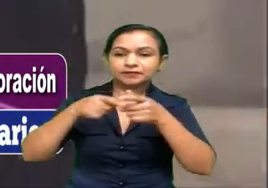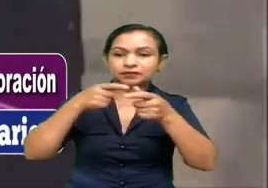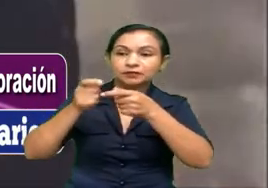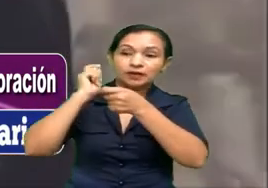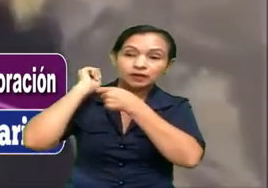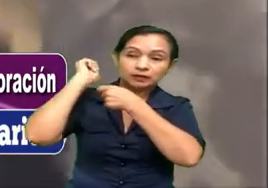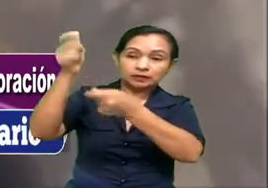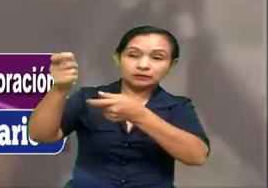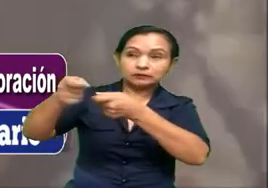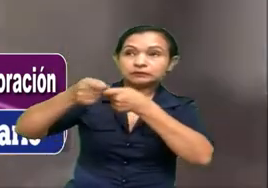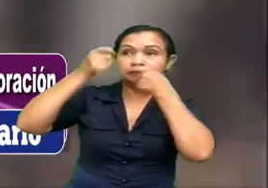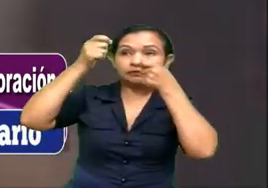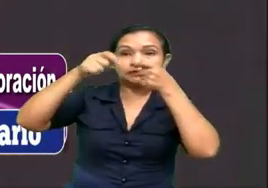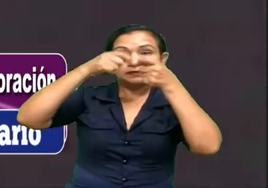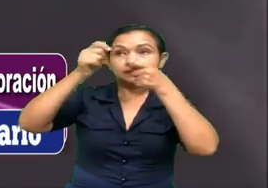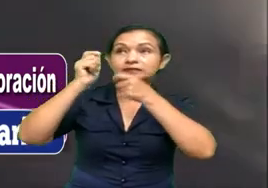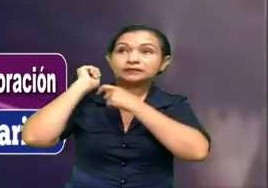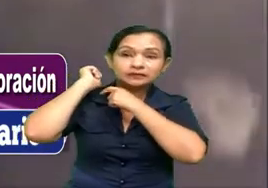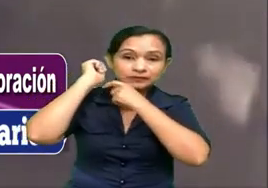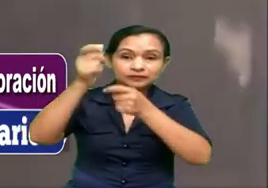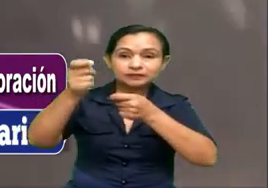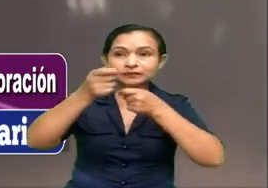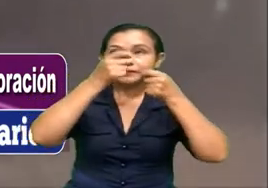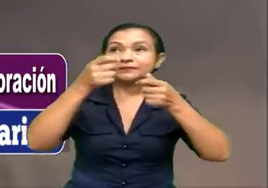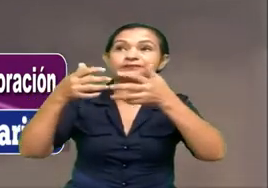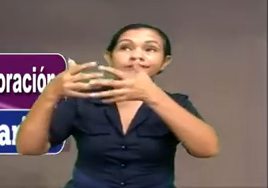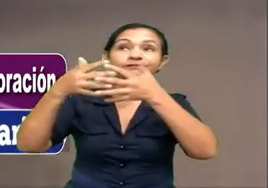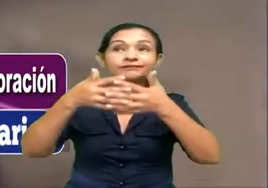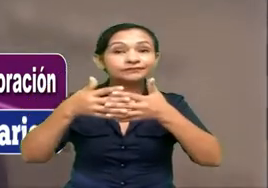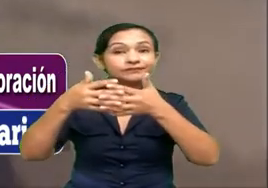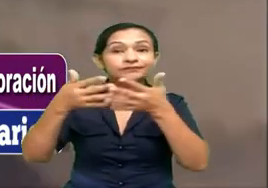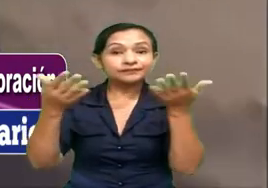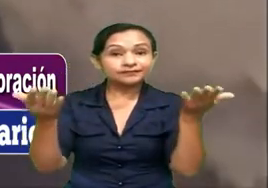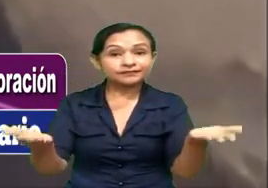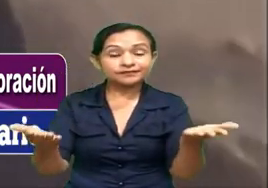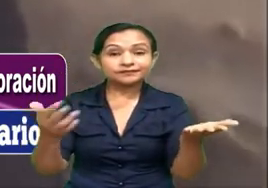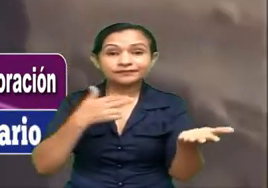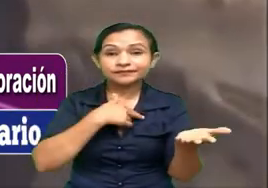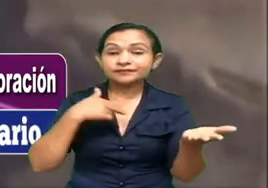camino a los filibusteros.